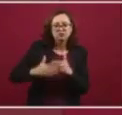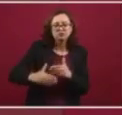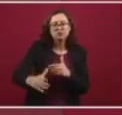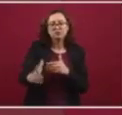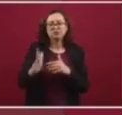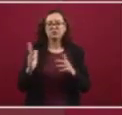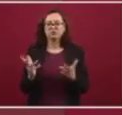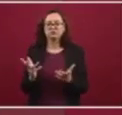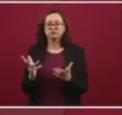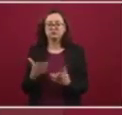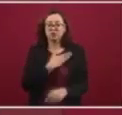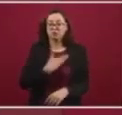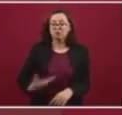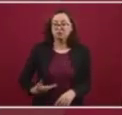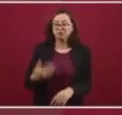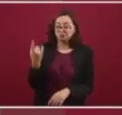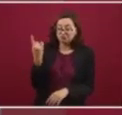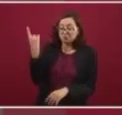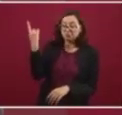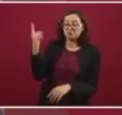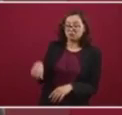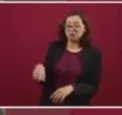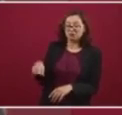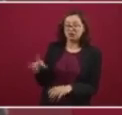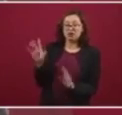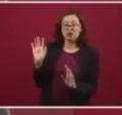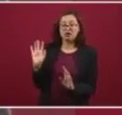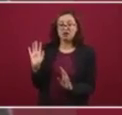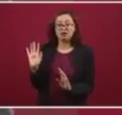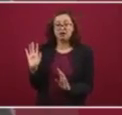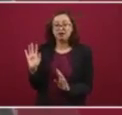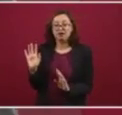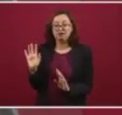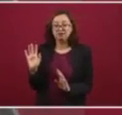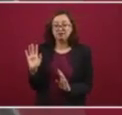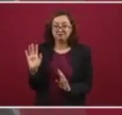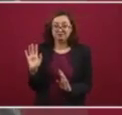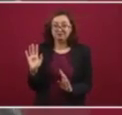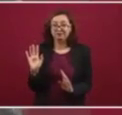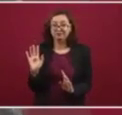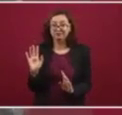Si había línea del presidente,